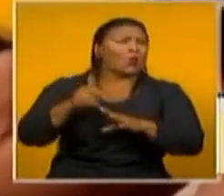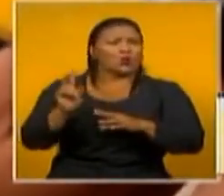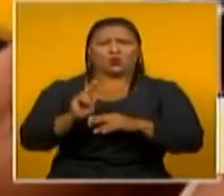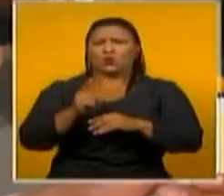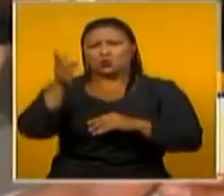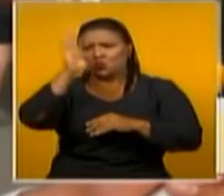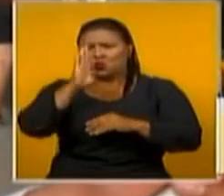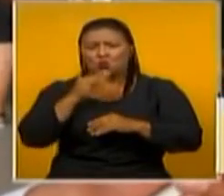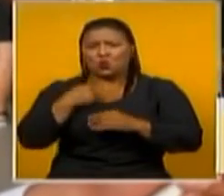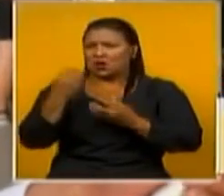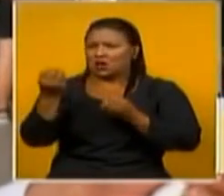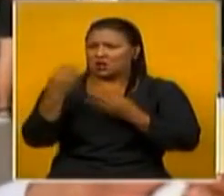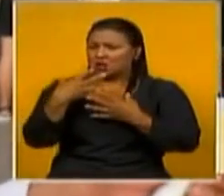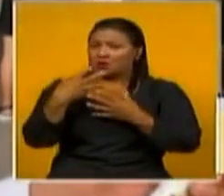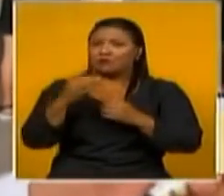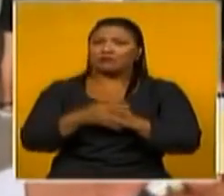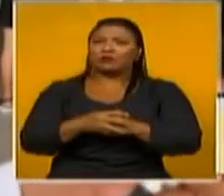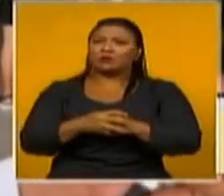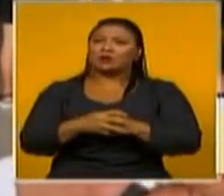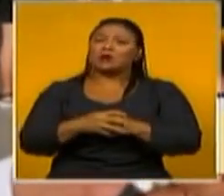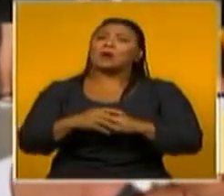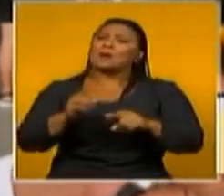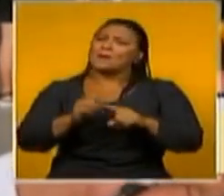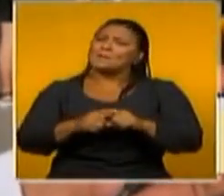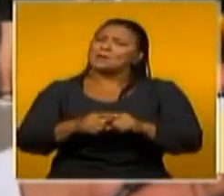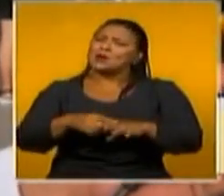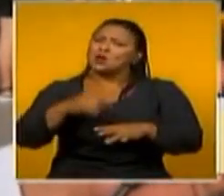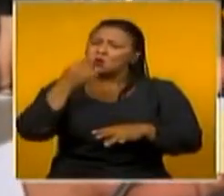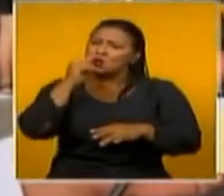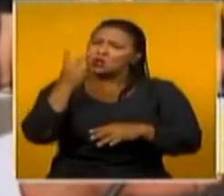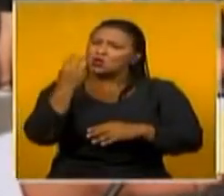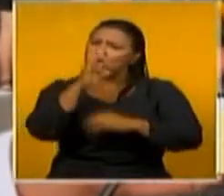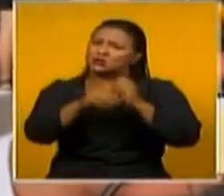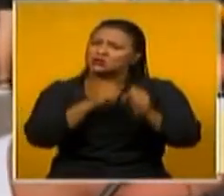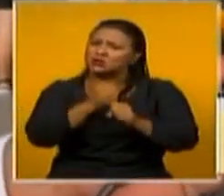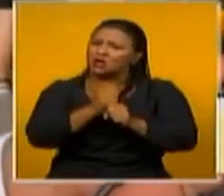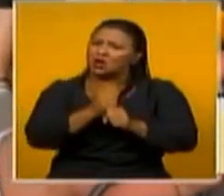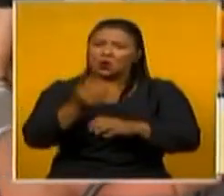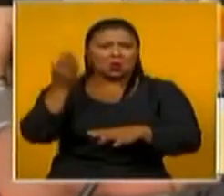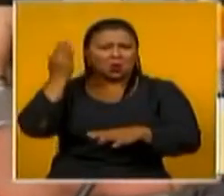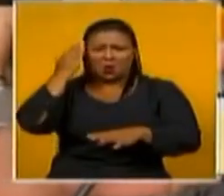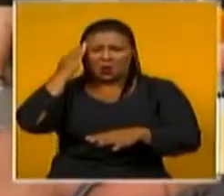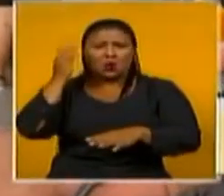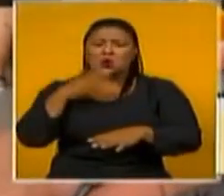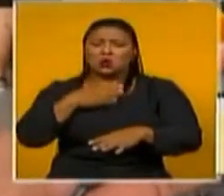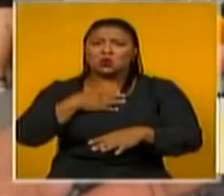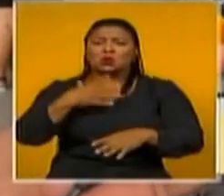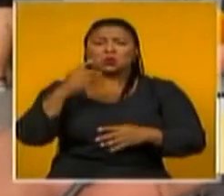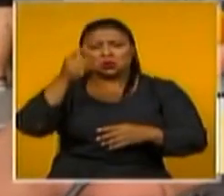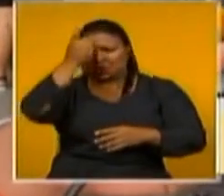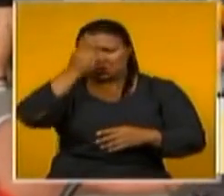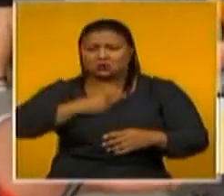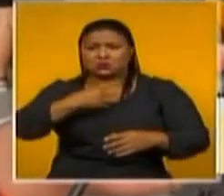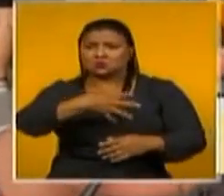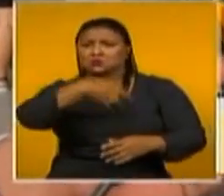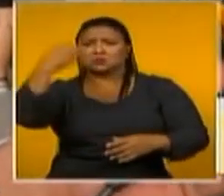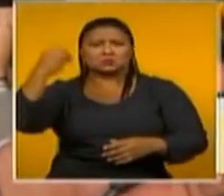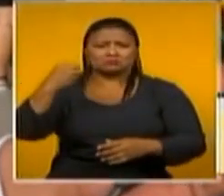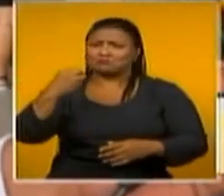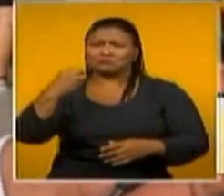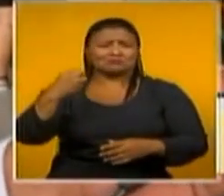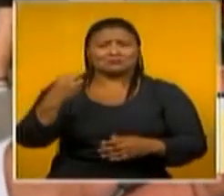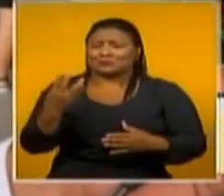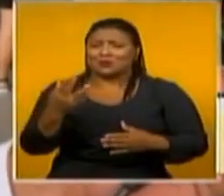Nunca me mencionó. Primero que nada, la edad de la menor no existe consentimiento. Eso aclaremos, no existe consentimiento. Es menor de edad y se